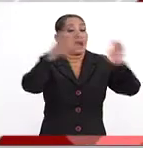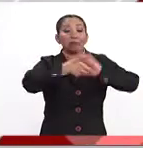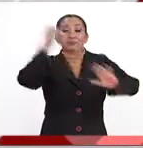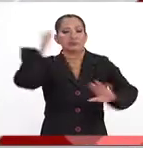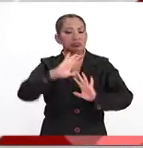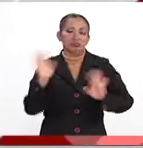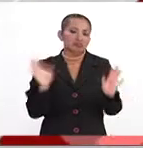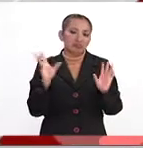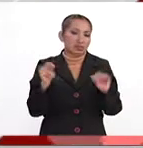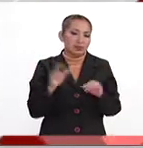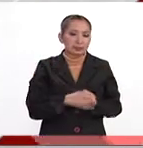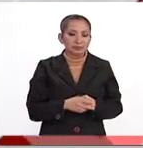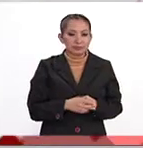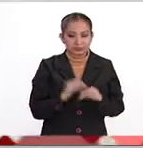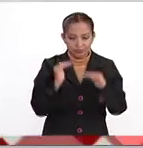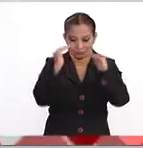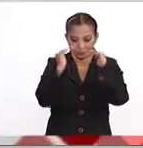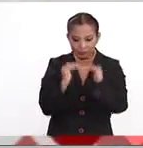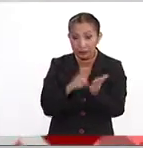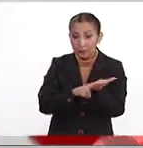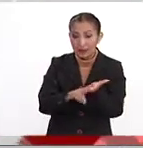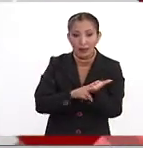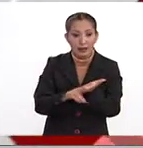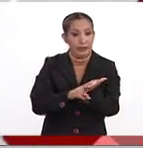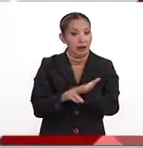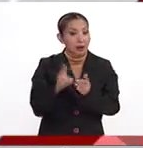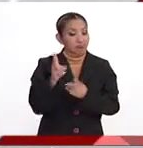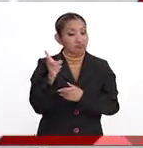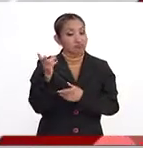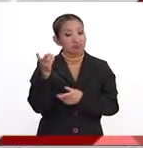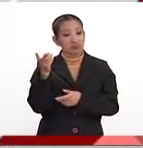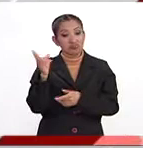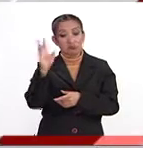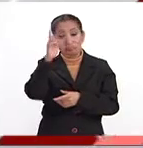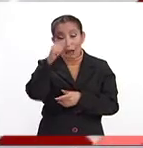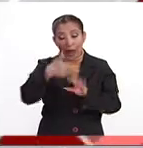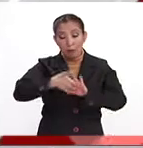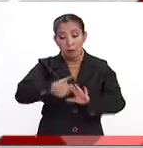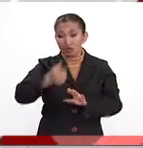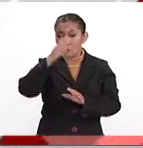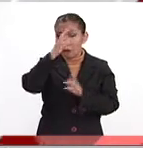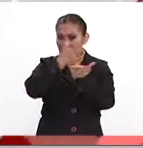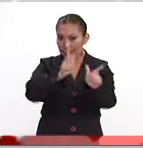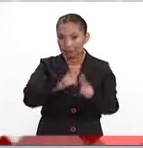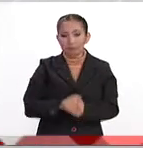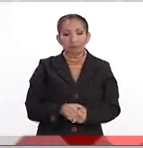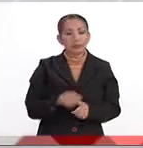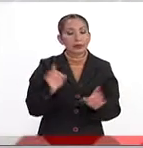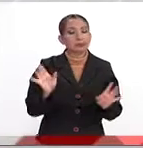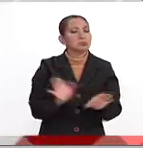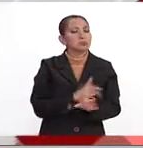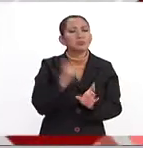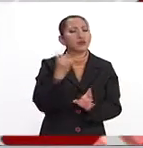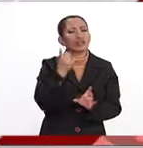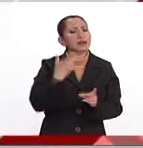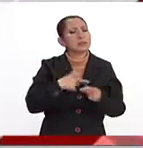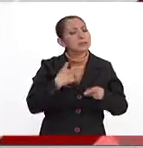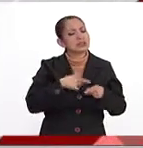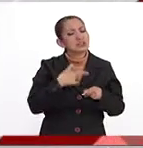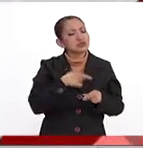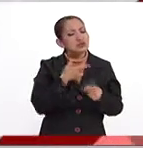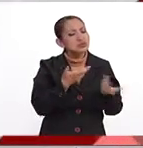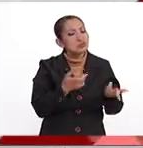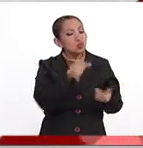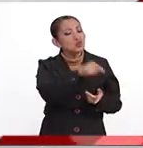verde, ¿no? En que no hay restricción para el aborto. Si vemos las causales que la gente está